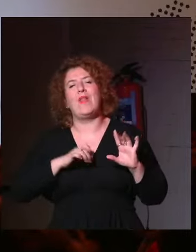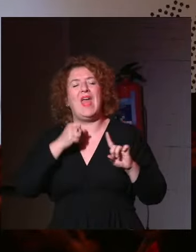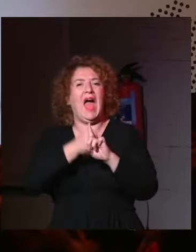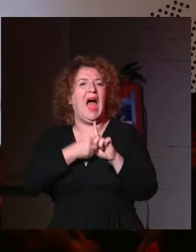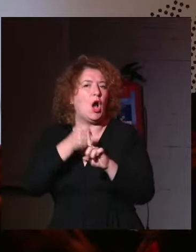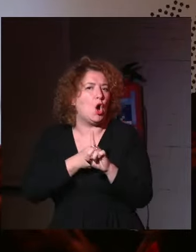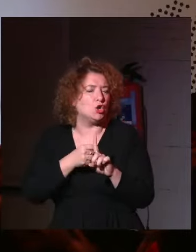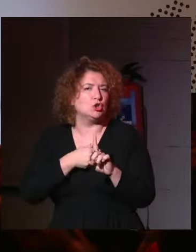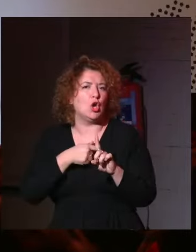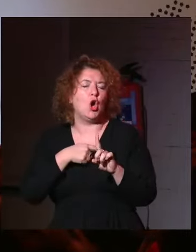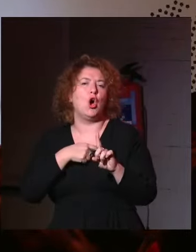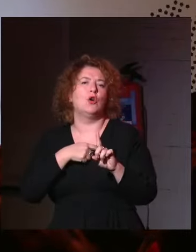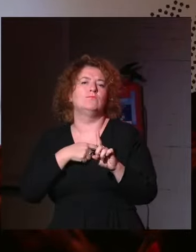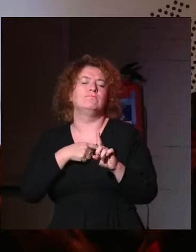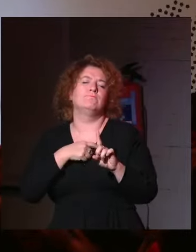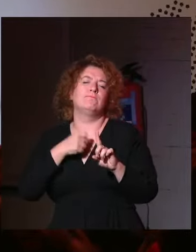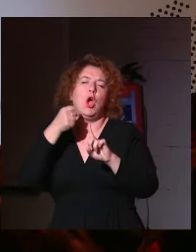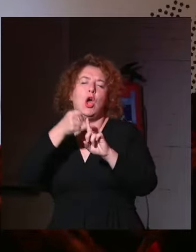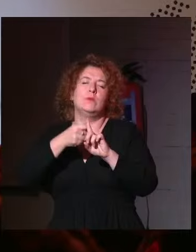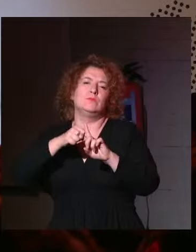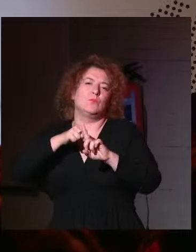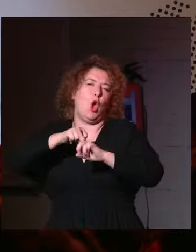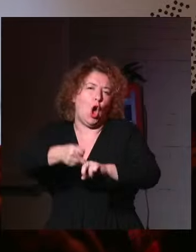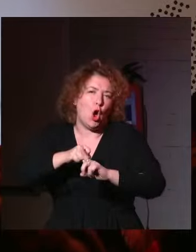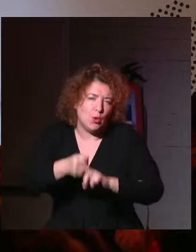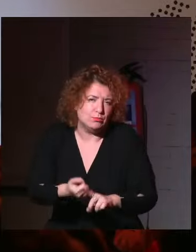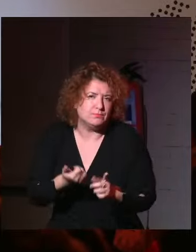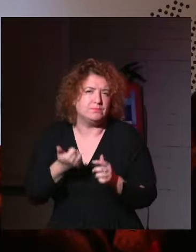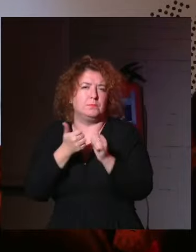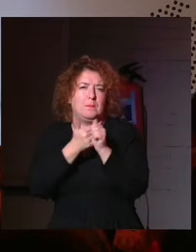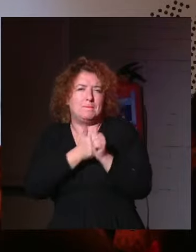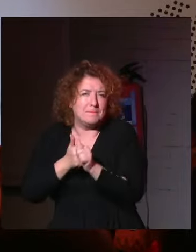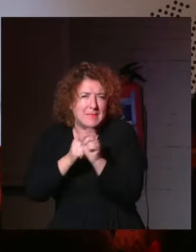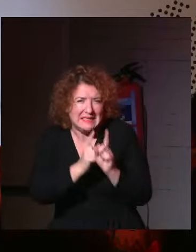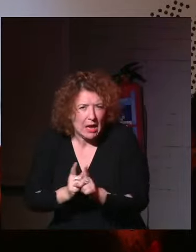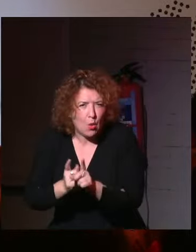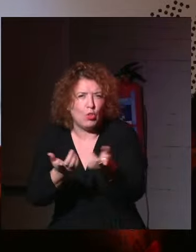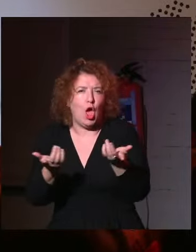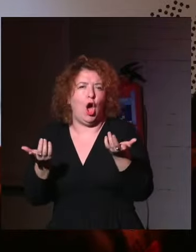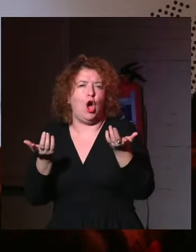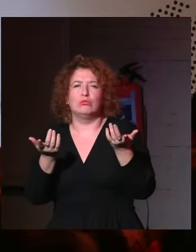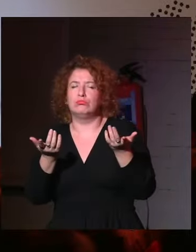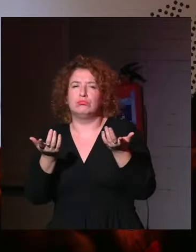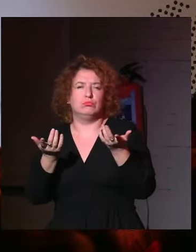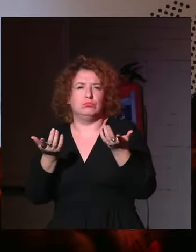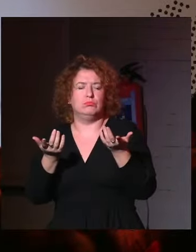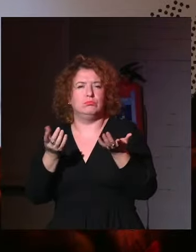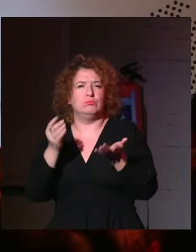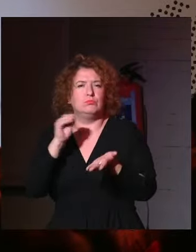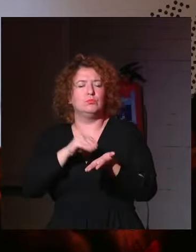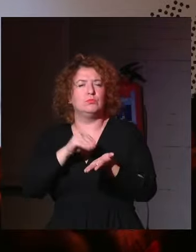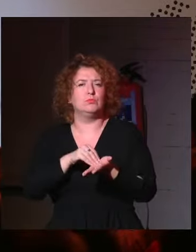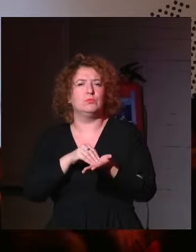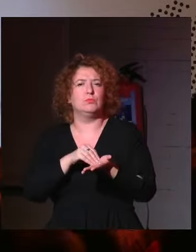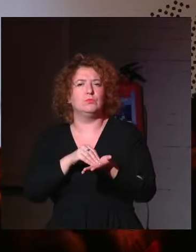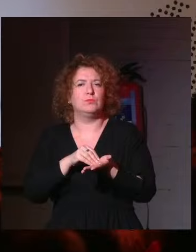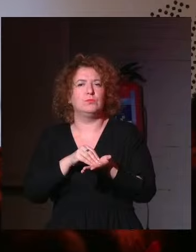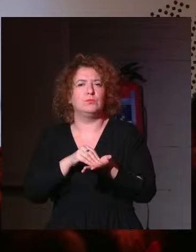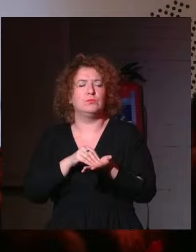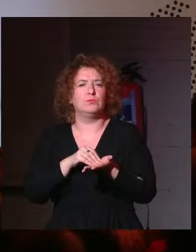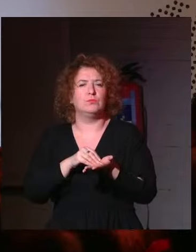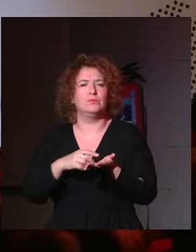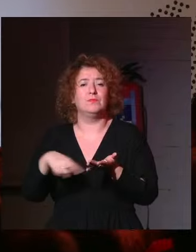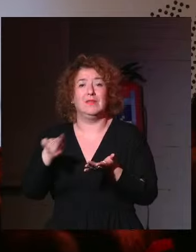hostigamiento eh en persecución hemos visto como se traspasan también a veces incluso la frontera de